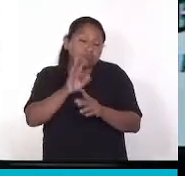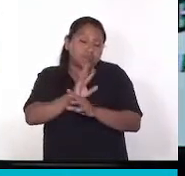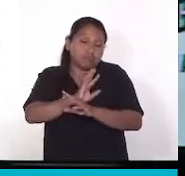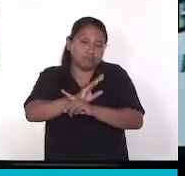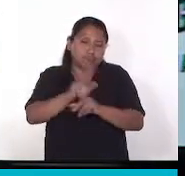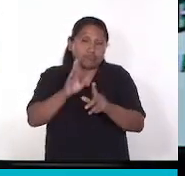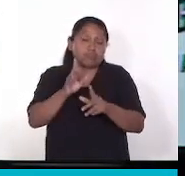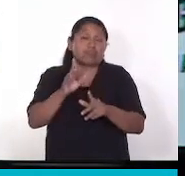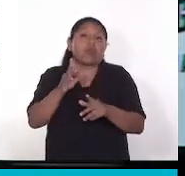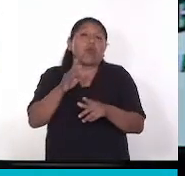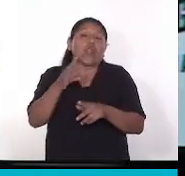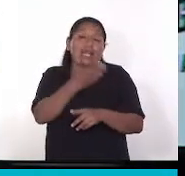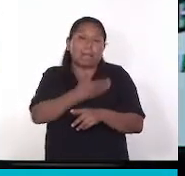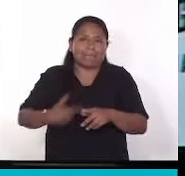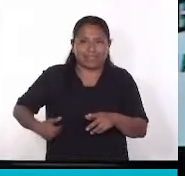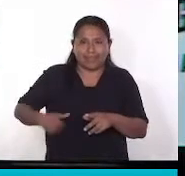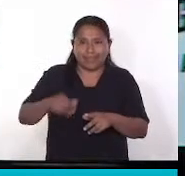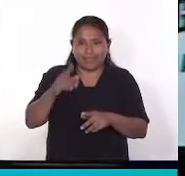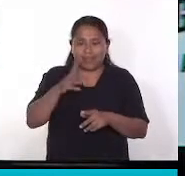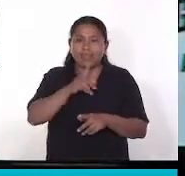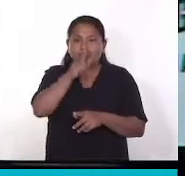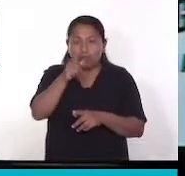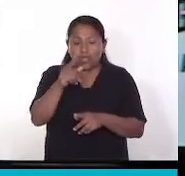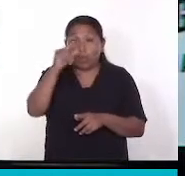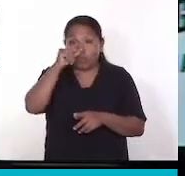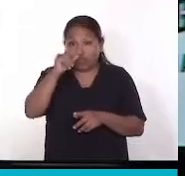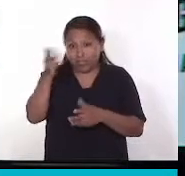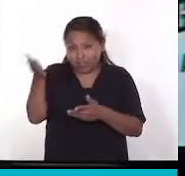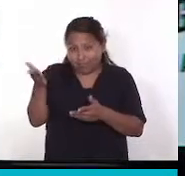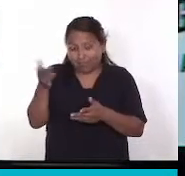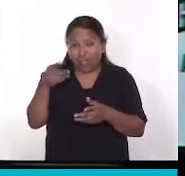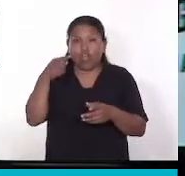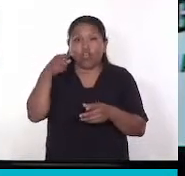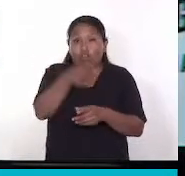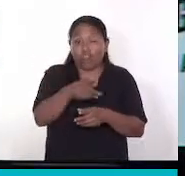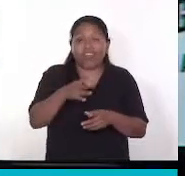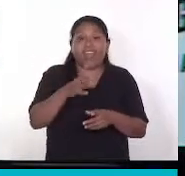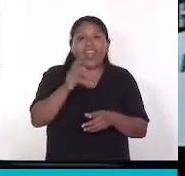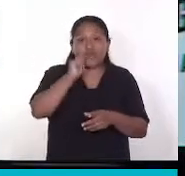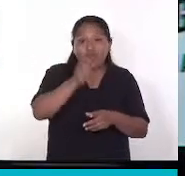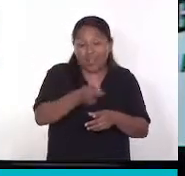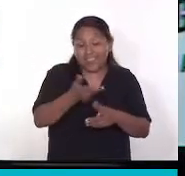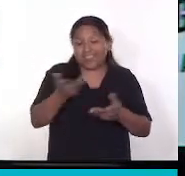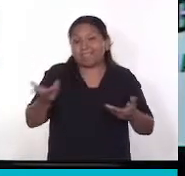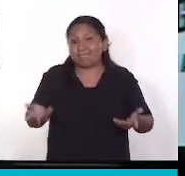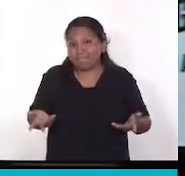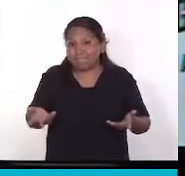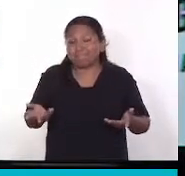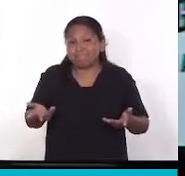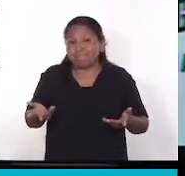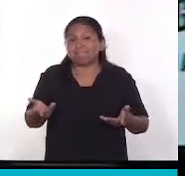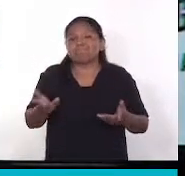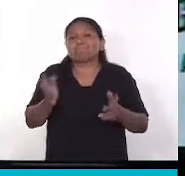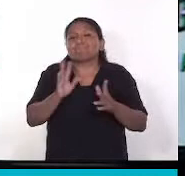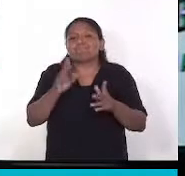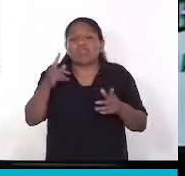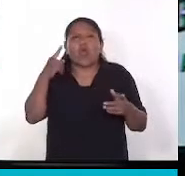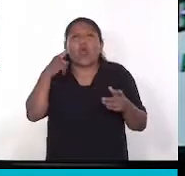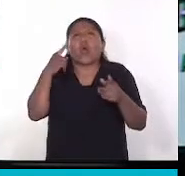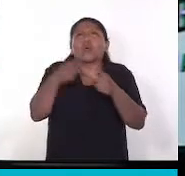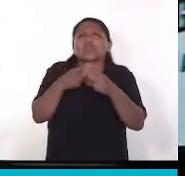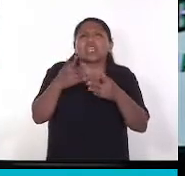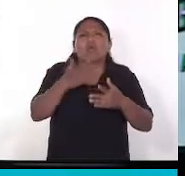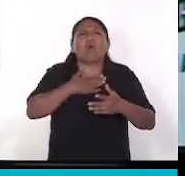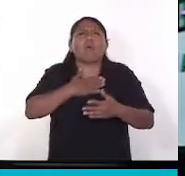encabezado por Vladimir Putin, de Ucrania, que no tiene por ninguna misión